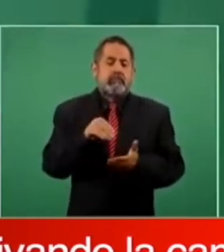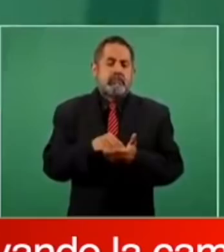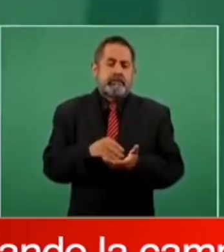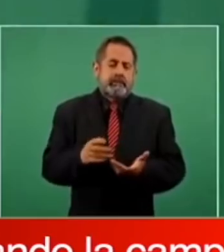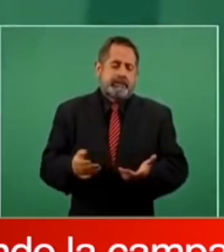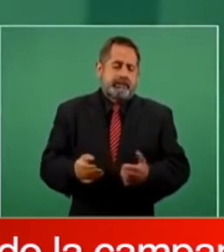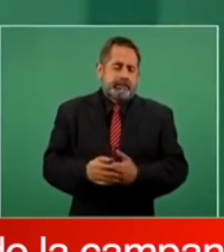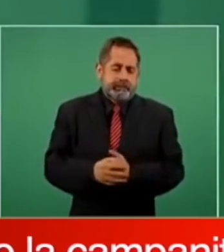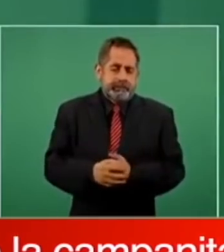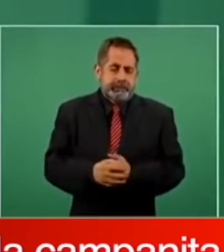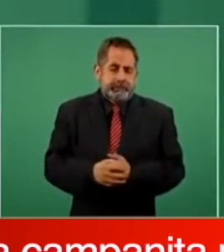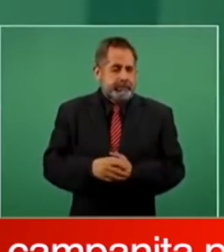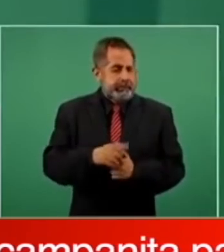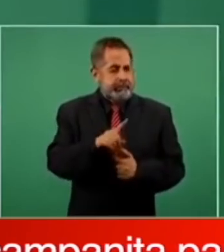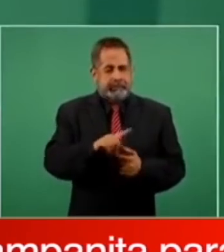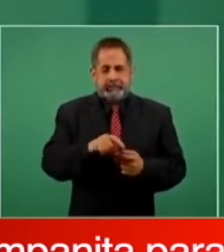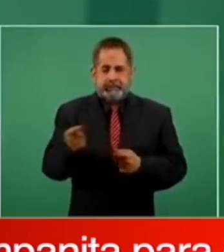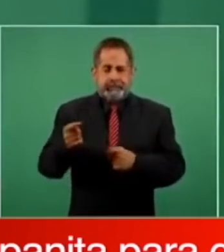Y a